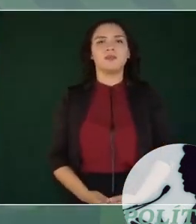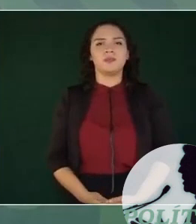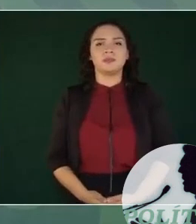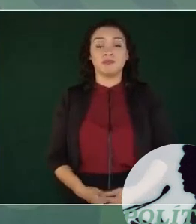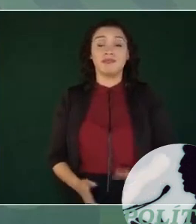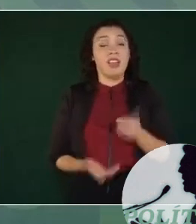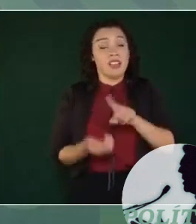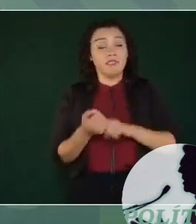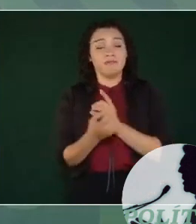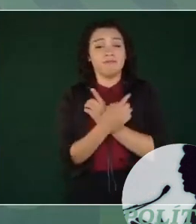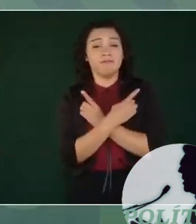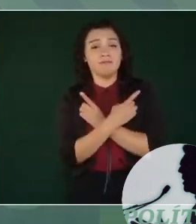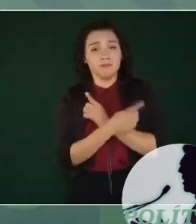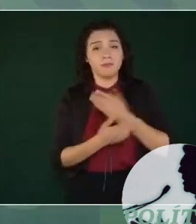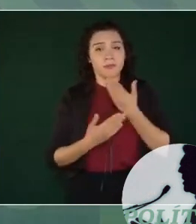decente,